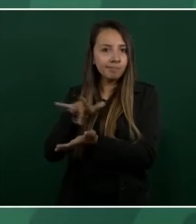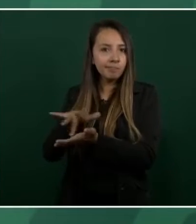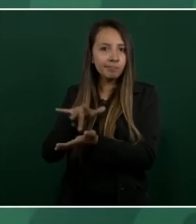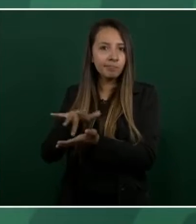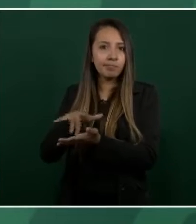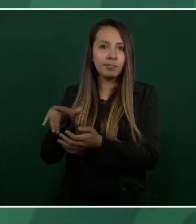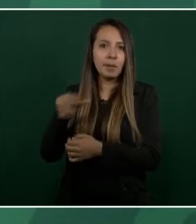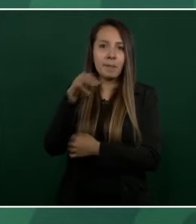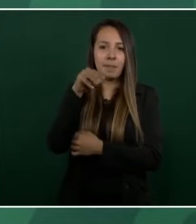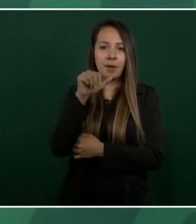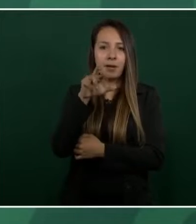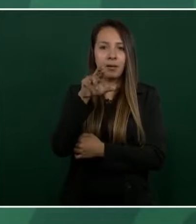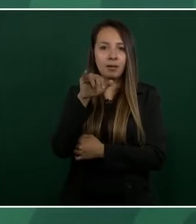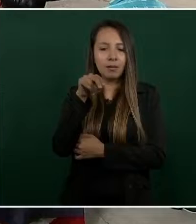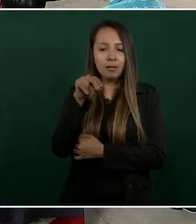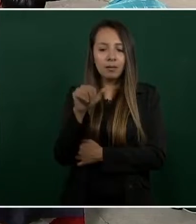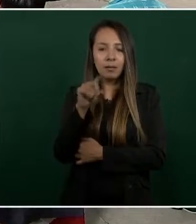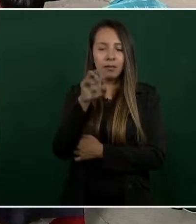Ávila Olmeda.